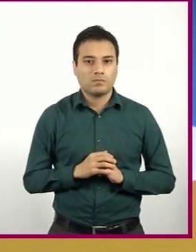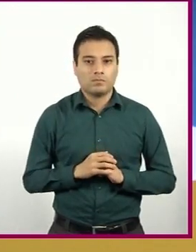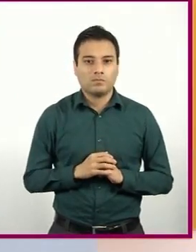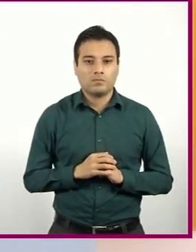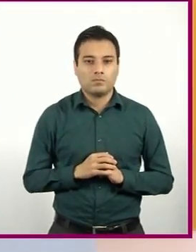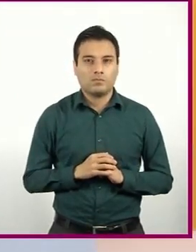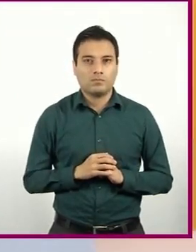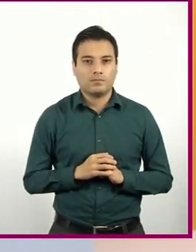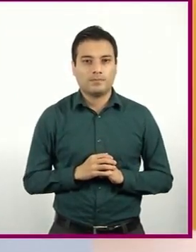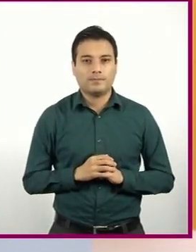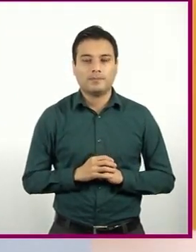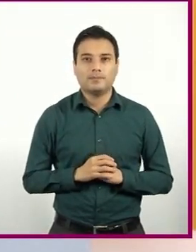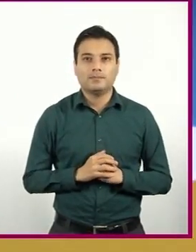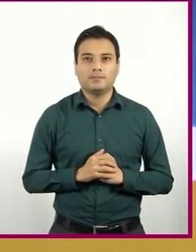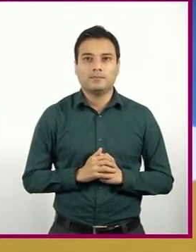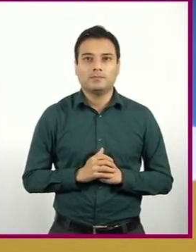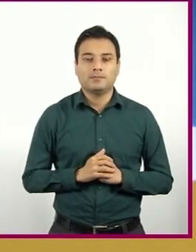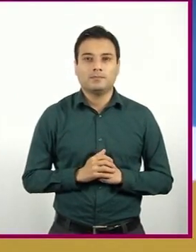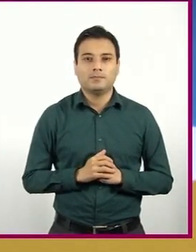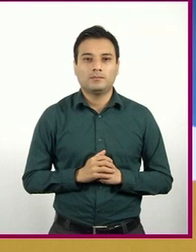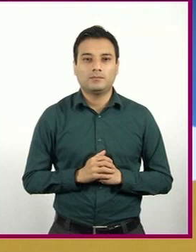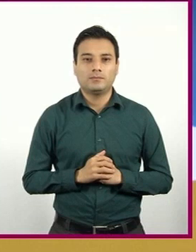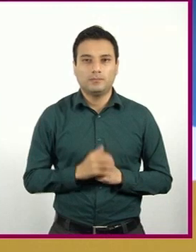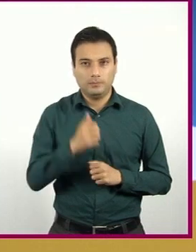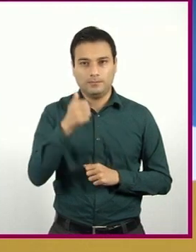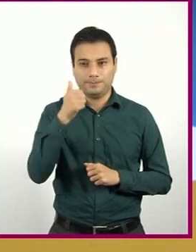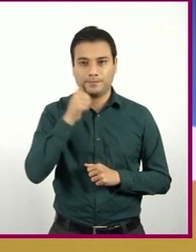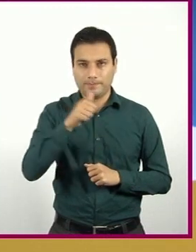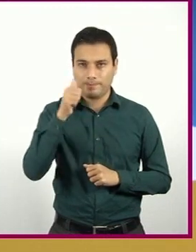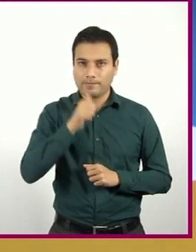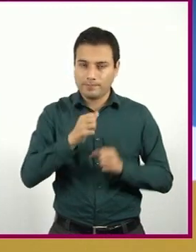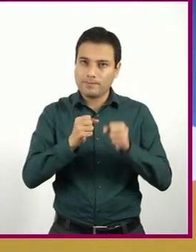ocupando yo. La seguridad ante todo.